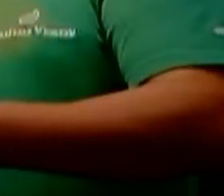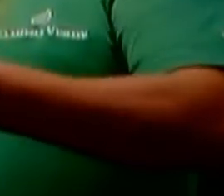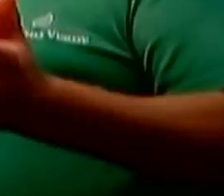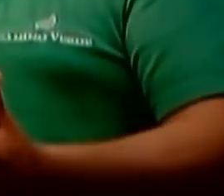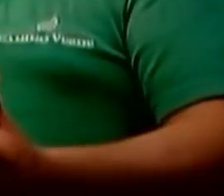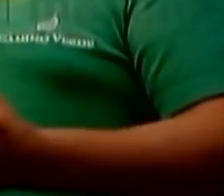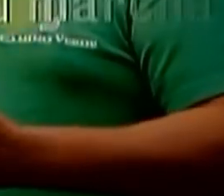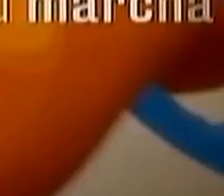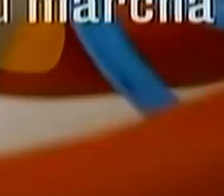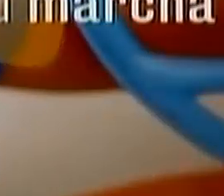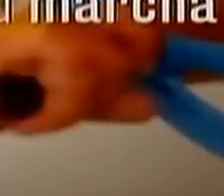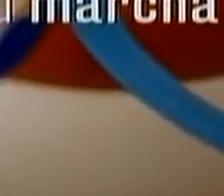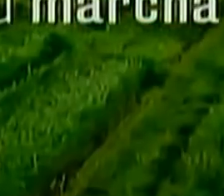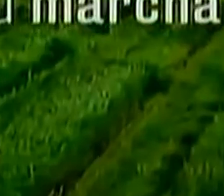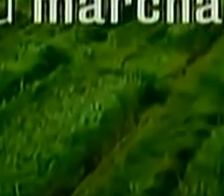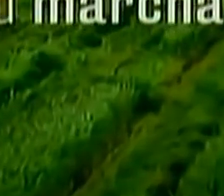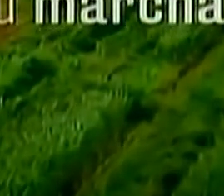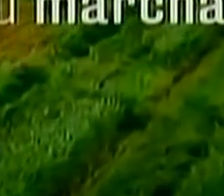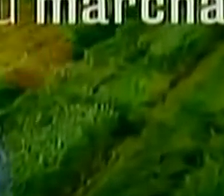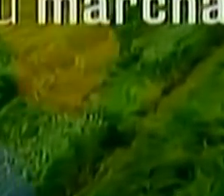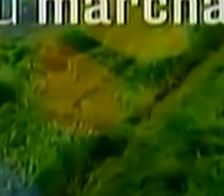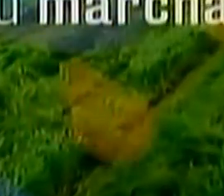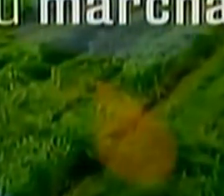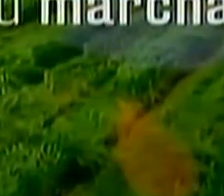Y el Ecuador sigue su marcha.